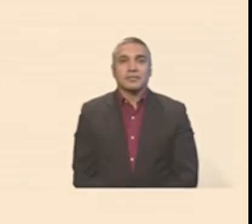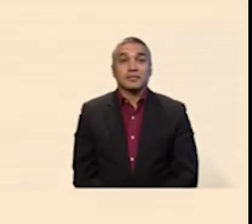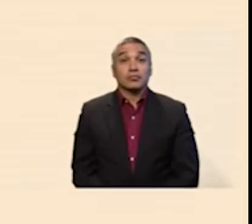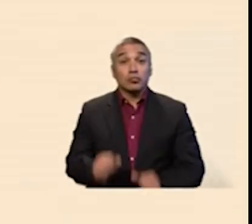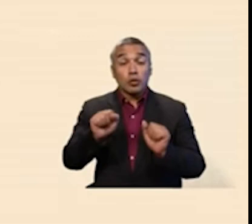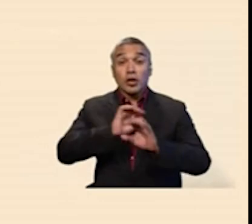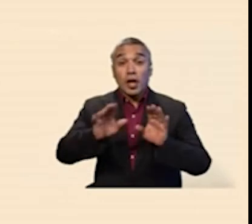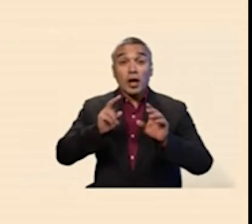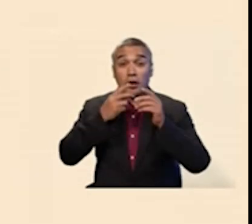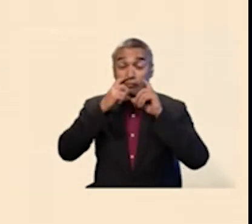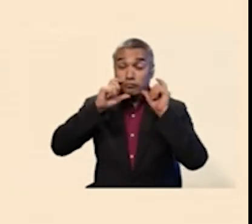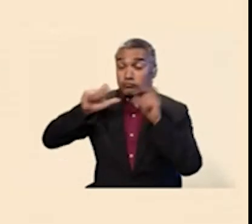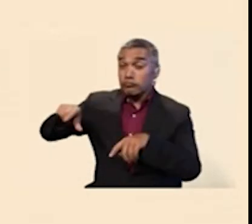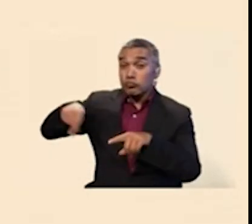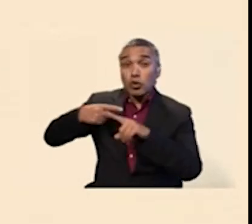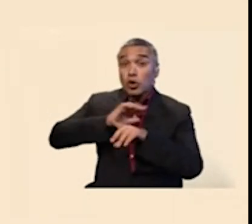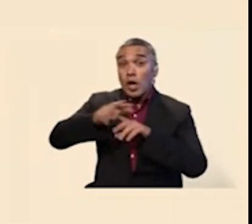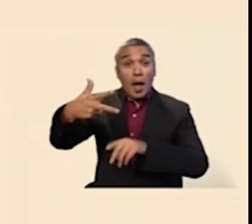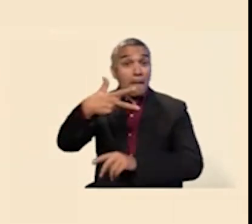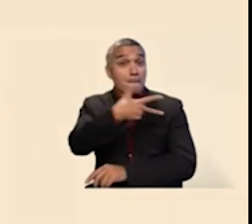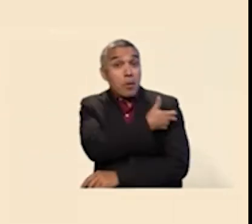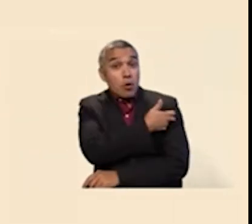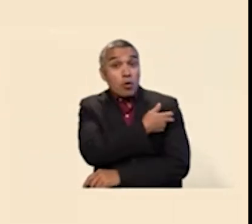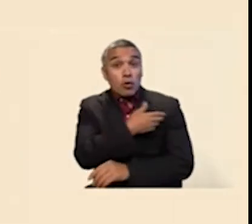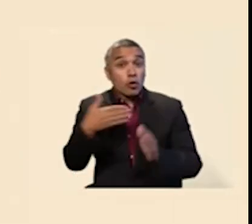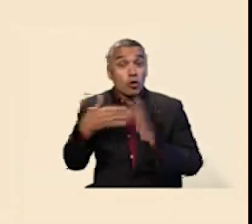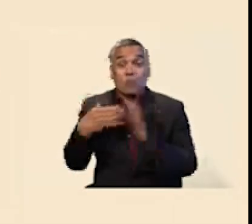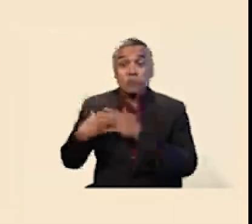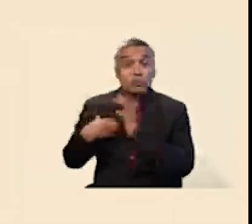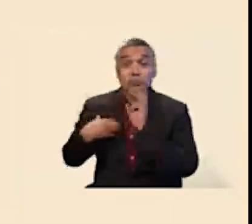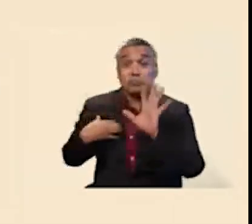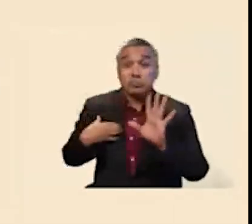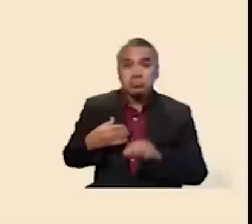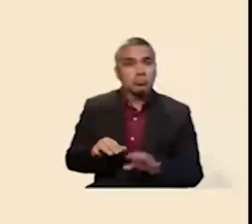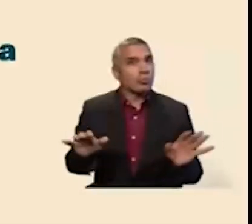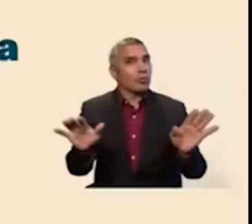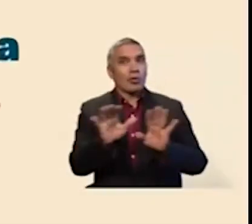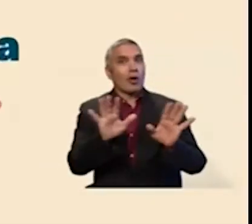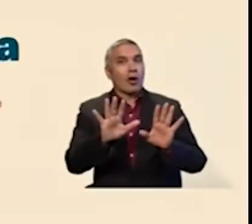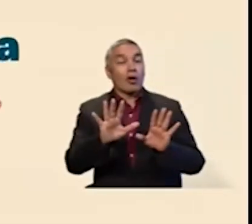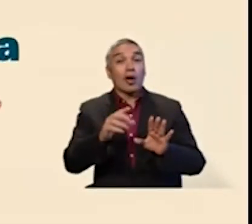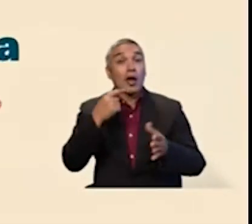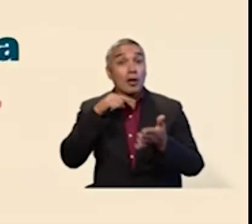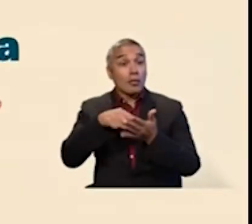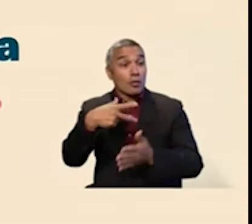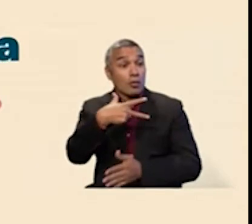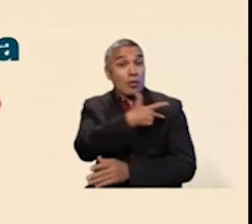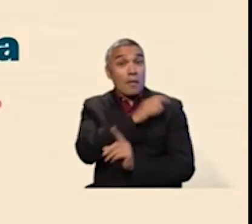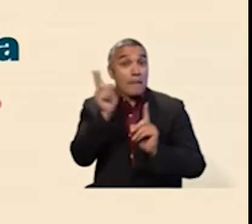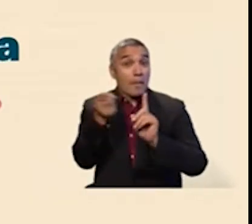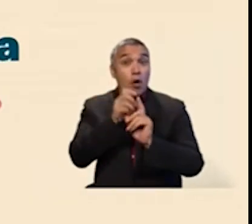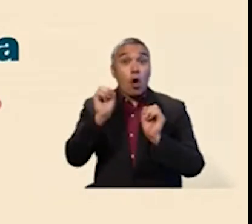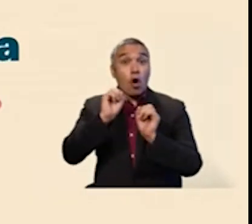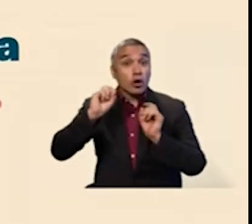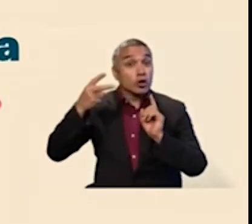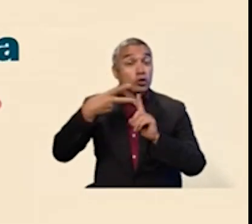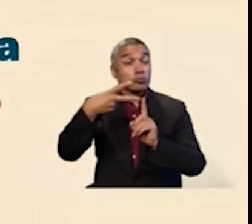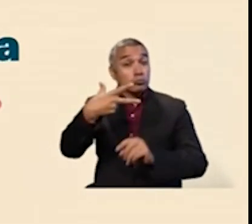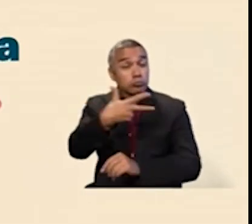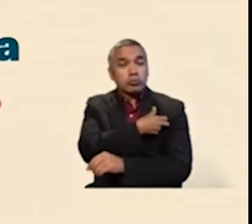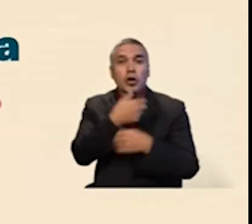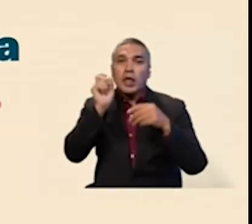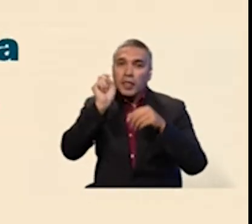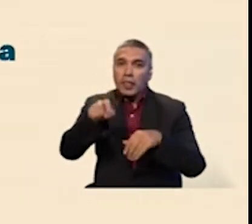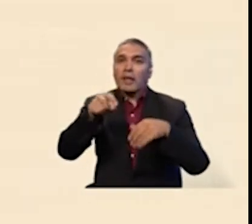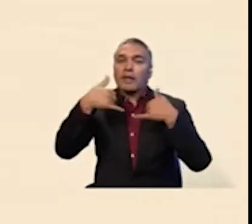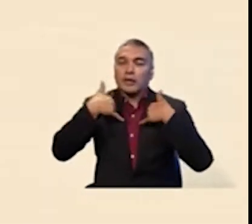¿Puedo dejar de usar mascarilla si ya recibí la vacuna para COVID-19? No. Si recibiste la primera o segunda dosis, debes